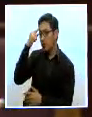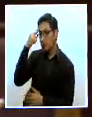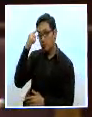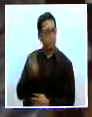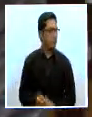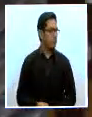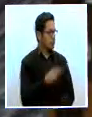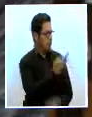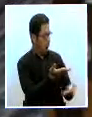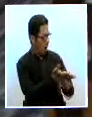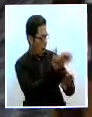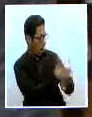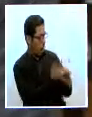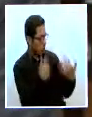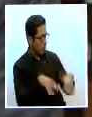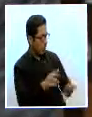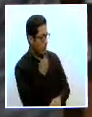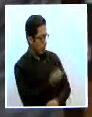anticipados